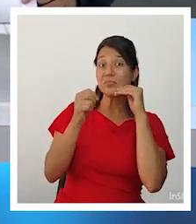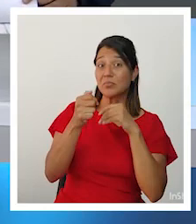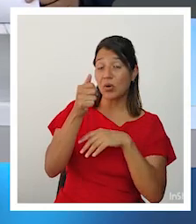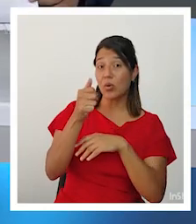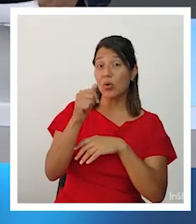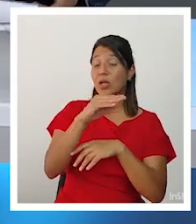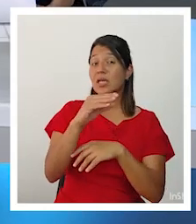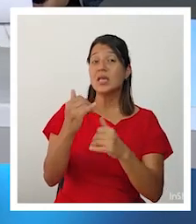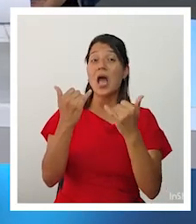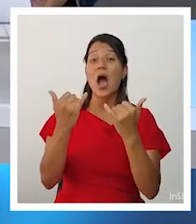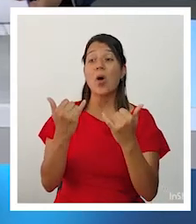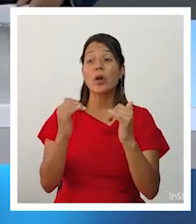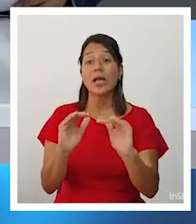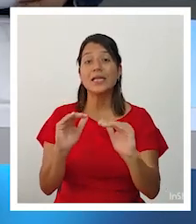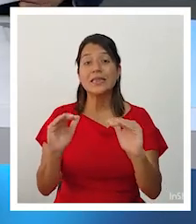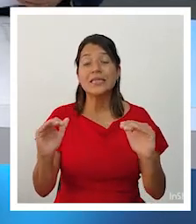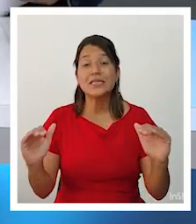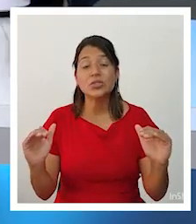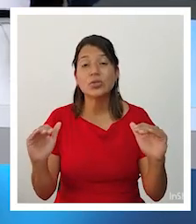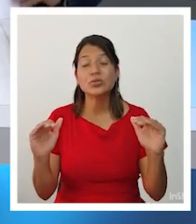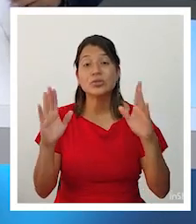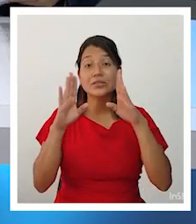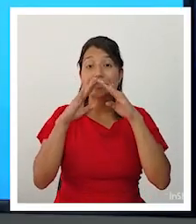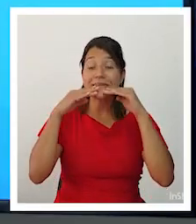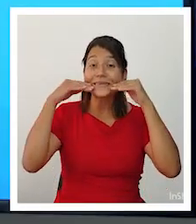están sonriendo por